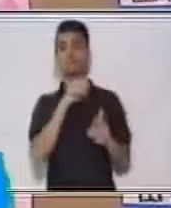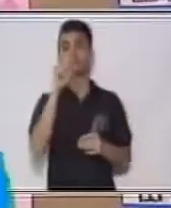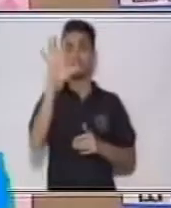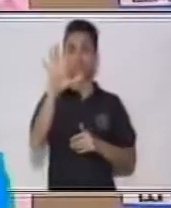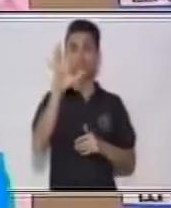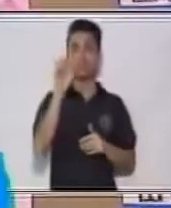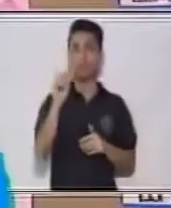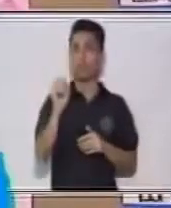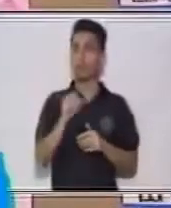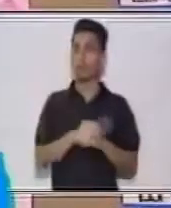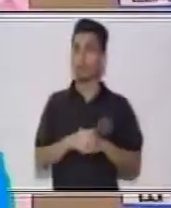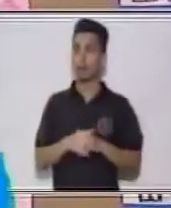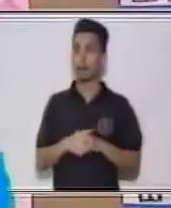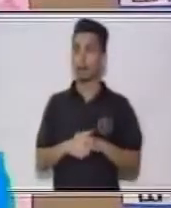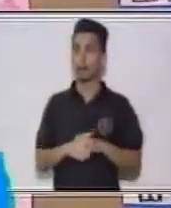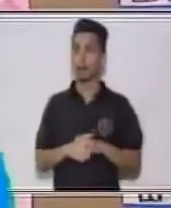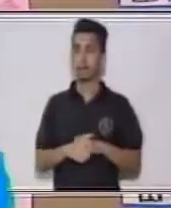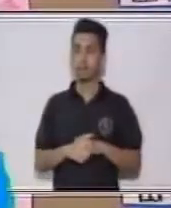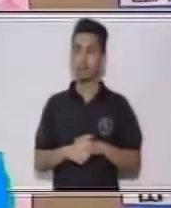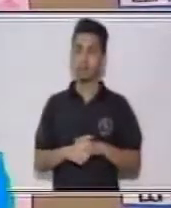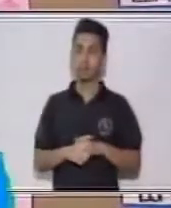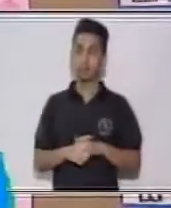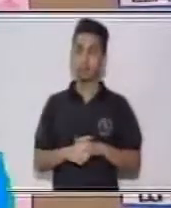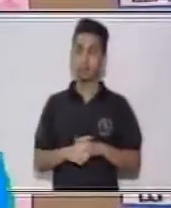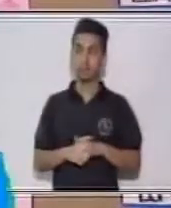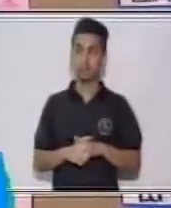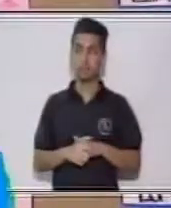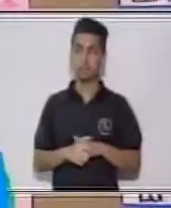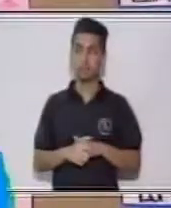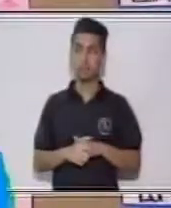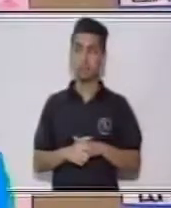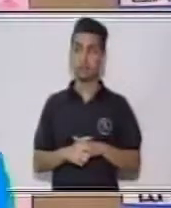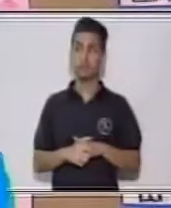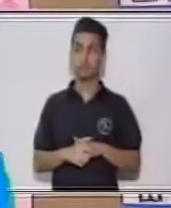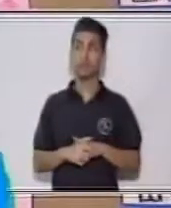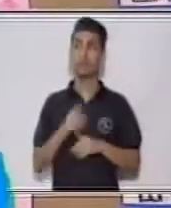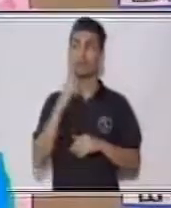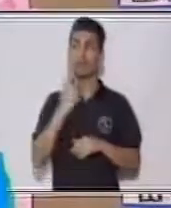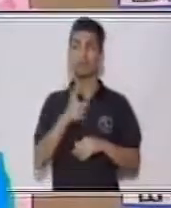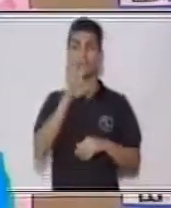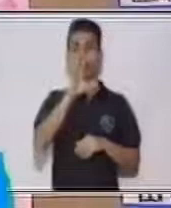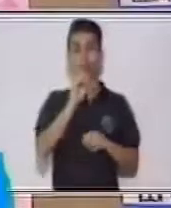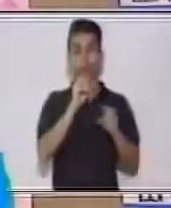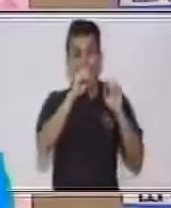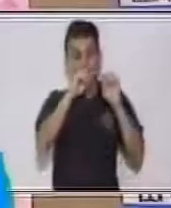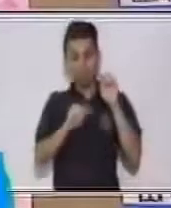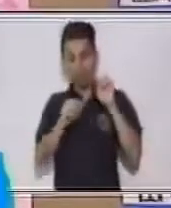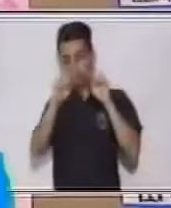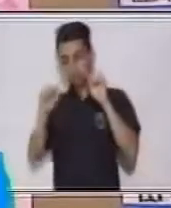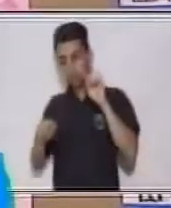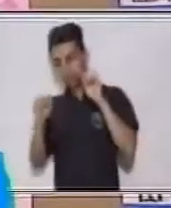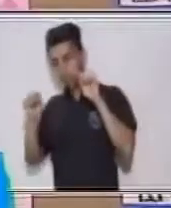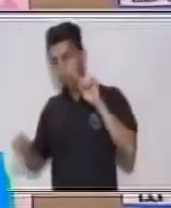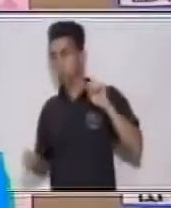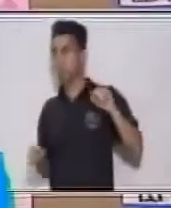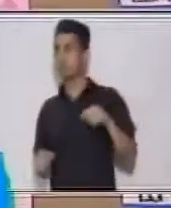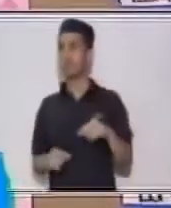número vamos a ver qué número sería el número 50 entonces dijimos